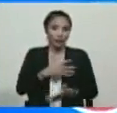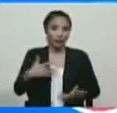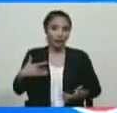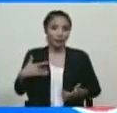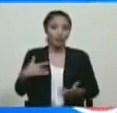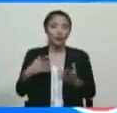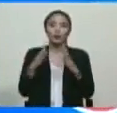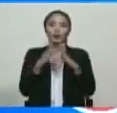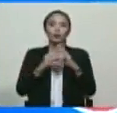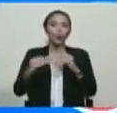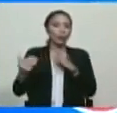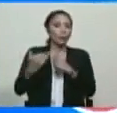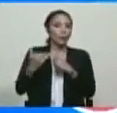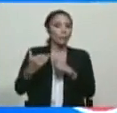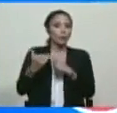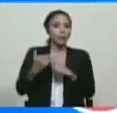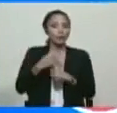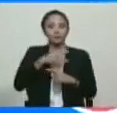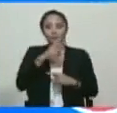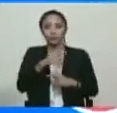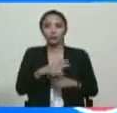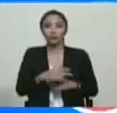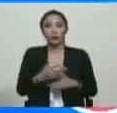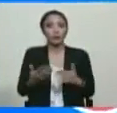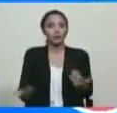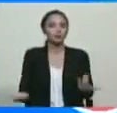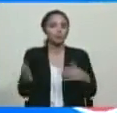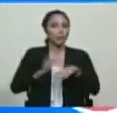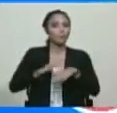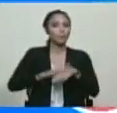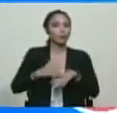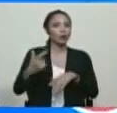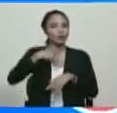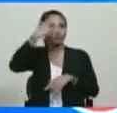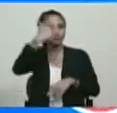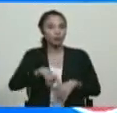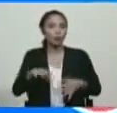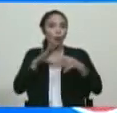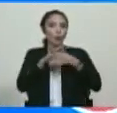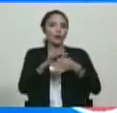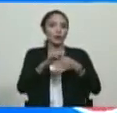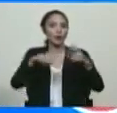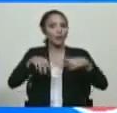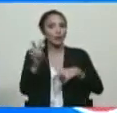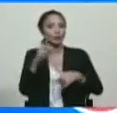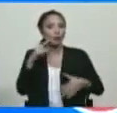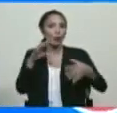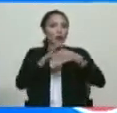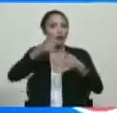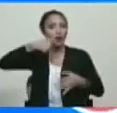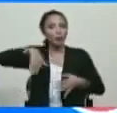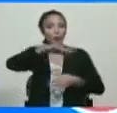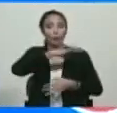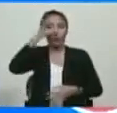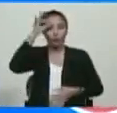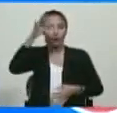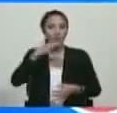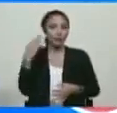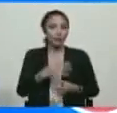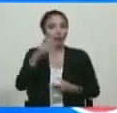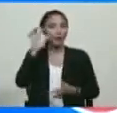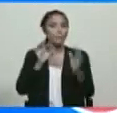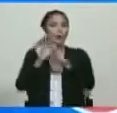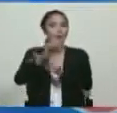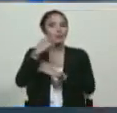estos intentos no han hecho más que unir a la venezolanidad que ama nuestro país, que cree en nuestro país,